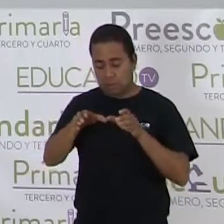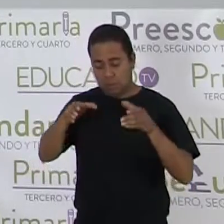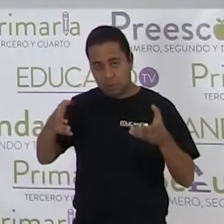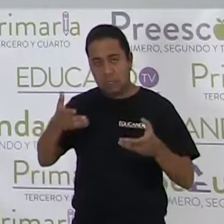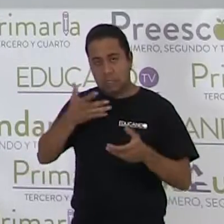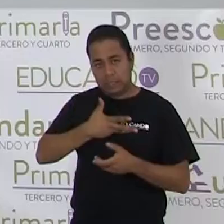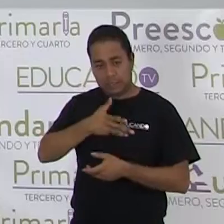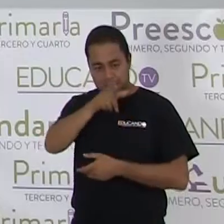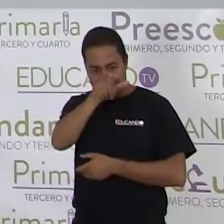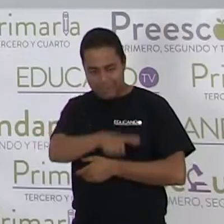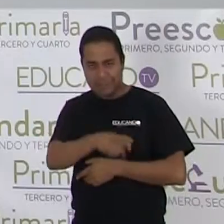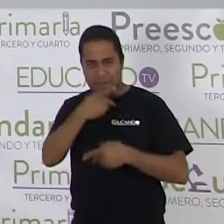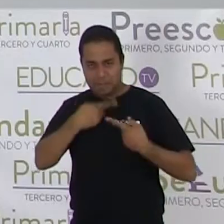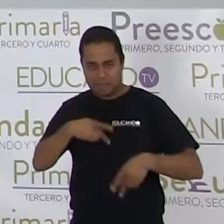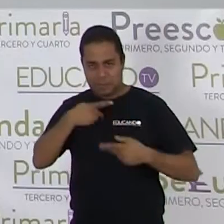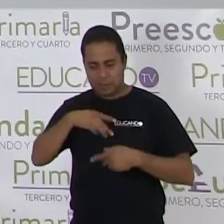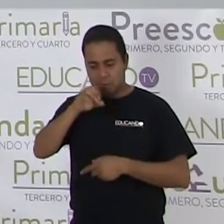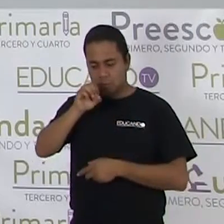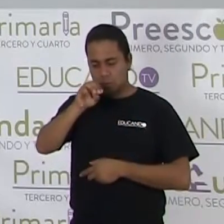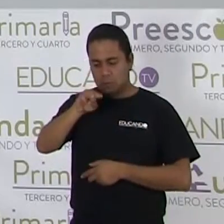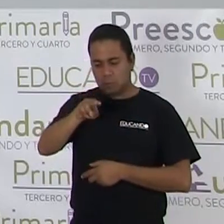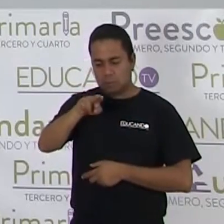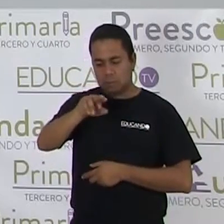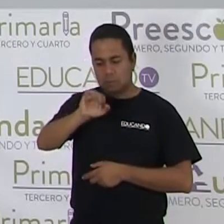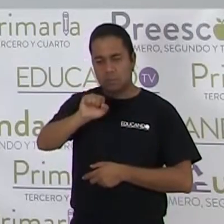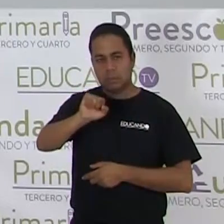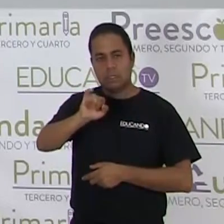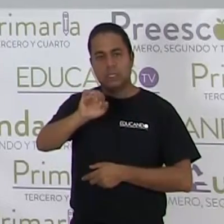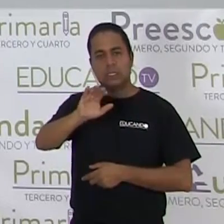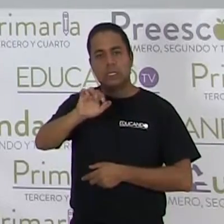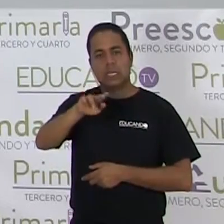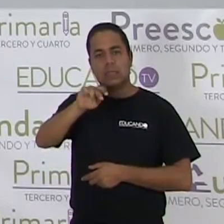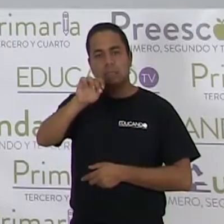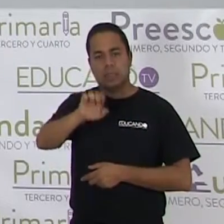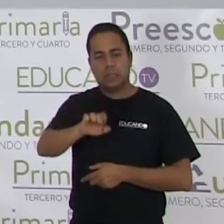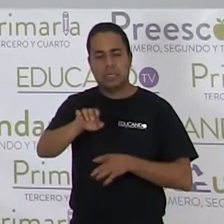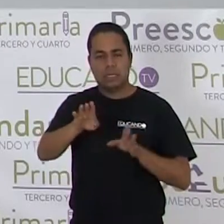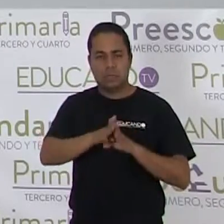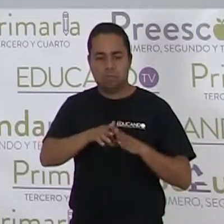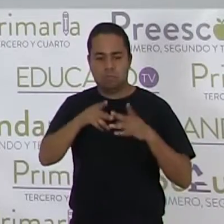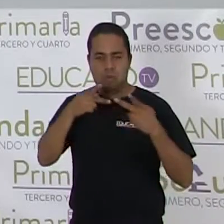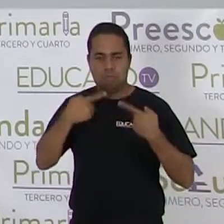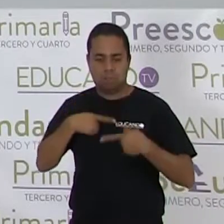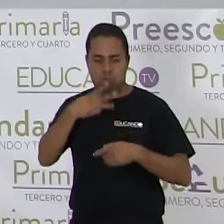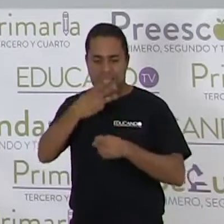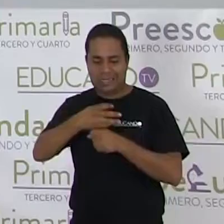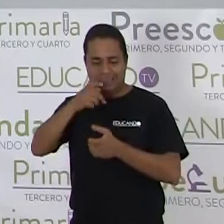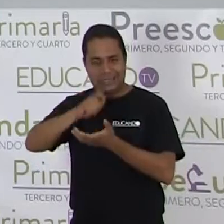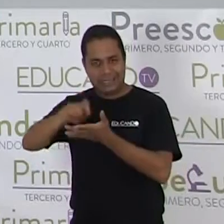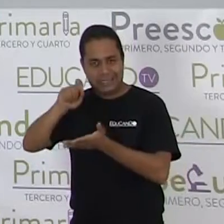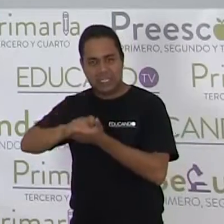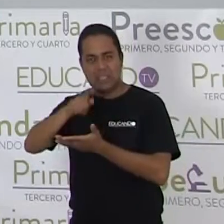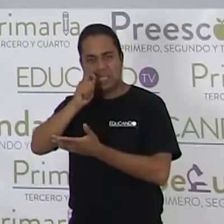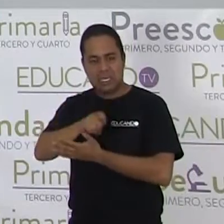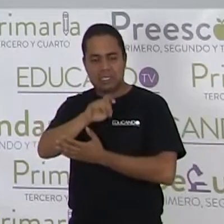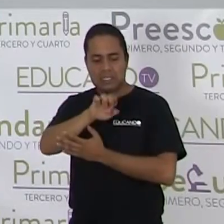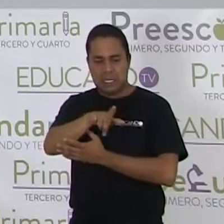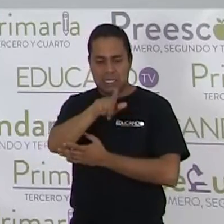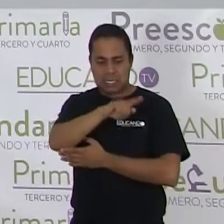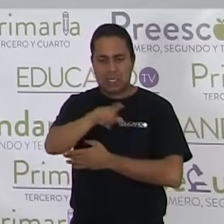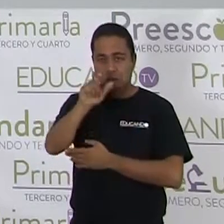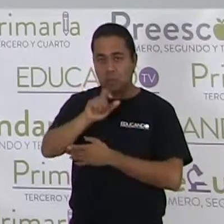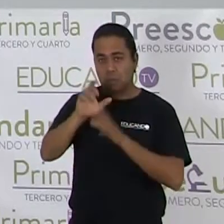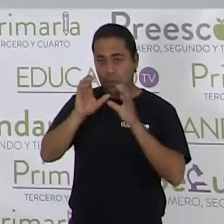omniscientes van a ser en tercera persona de manera central. Mucho cuidado con esta parte al momento